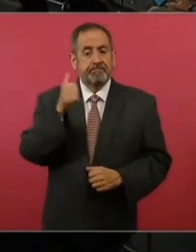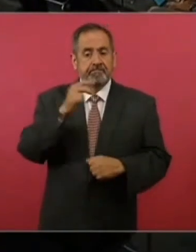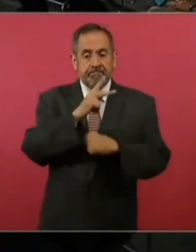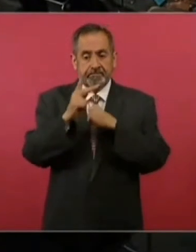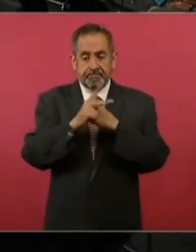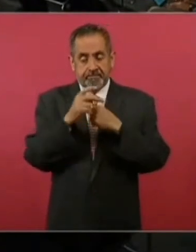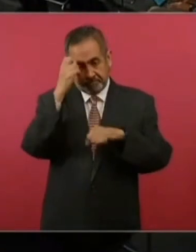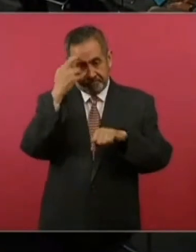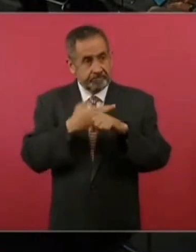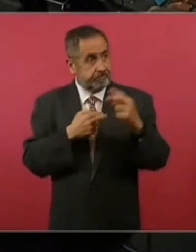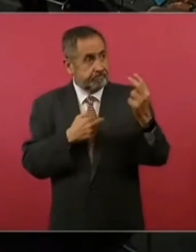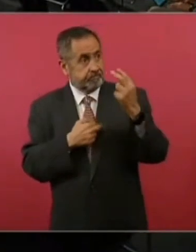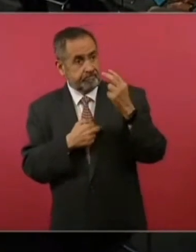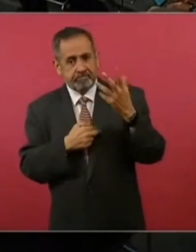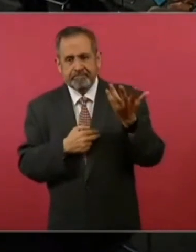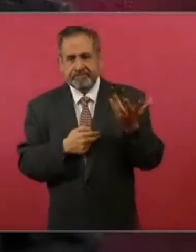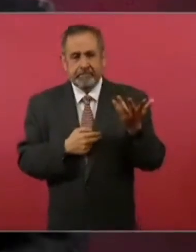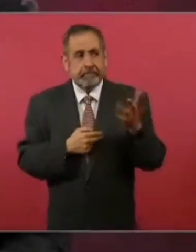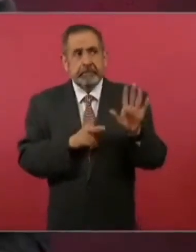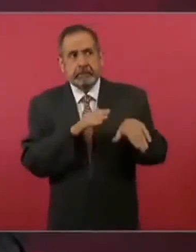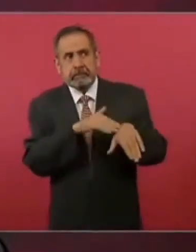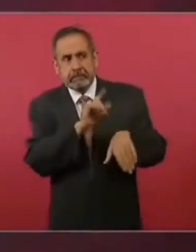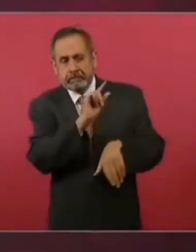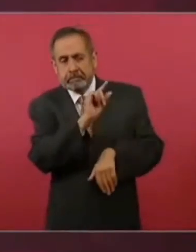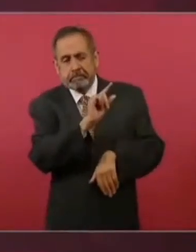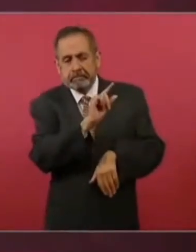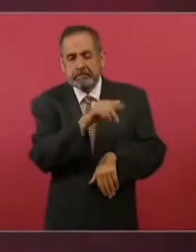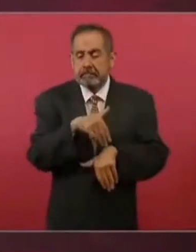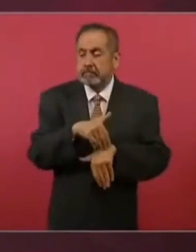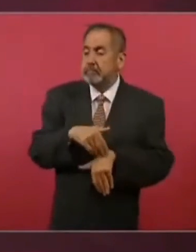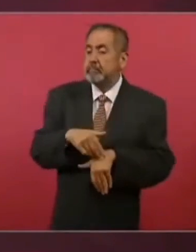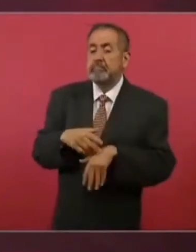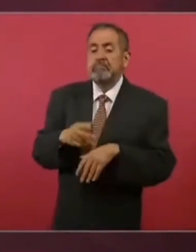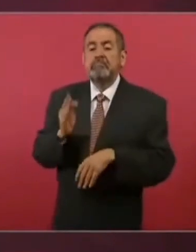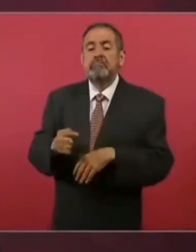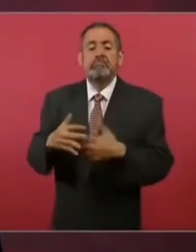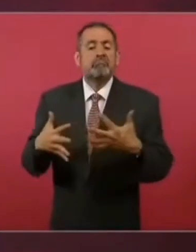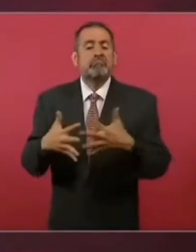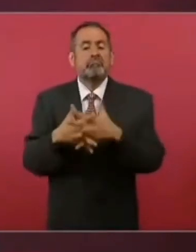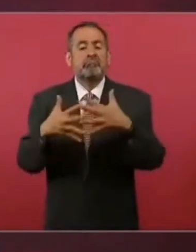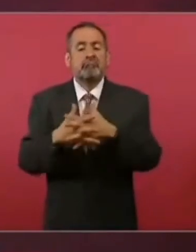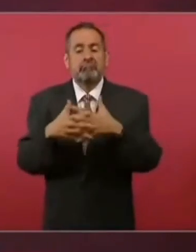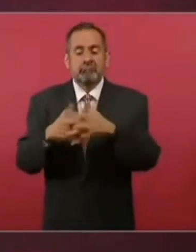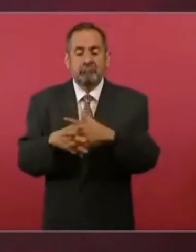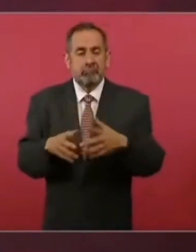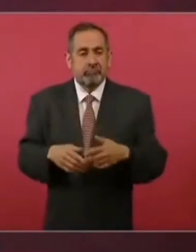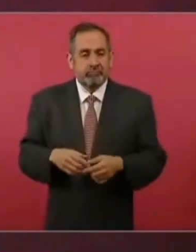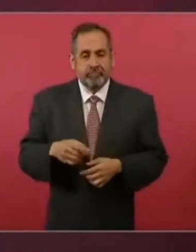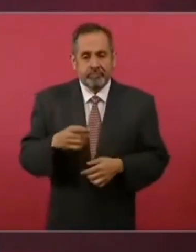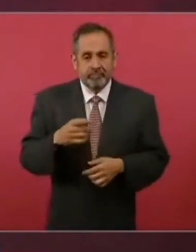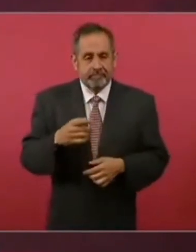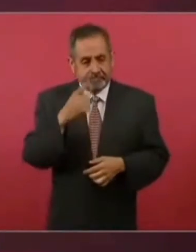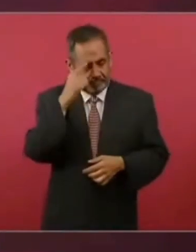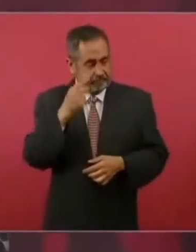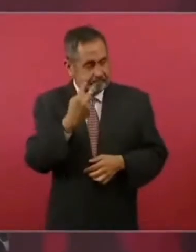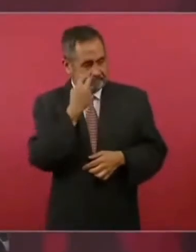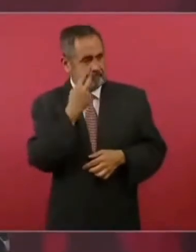extranjeras, las agencias extranjeras, para buscar legitimidad,